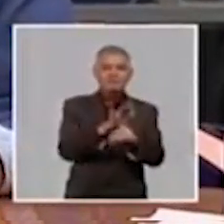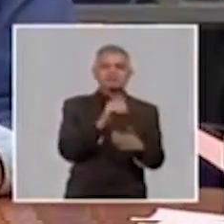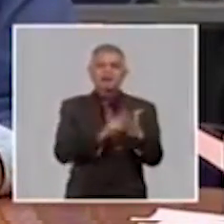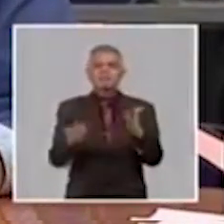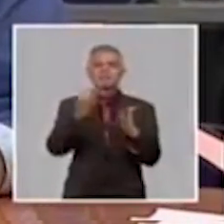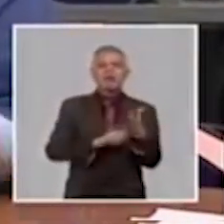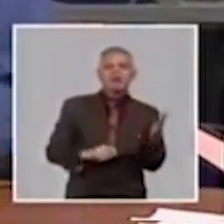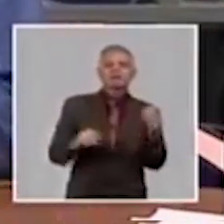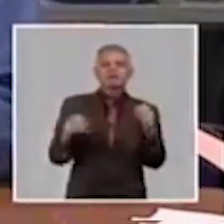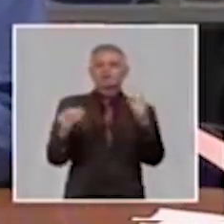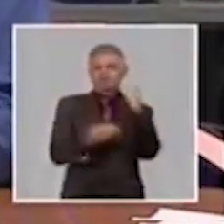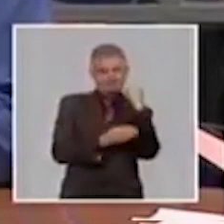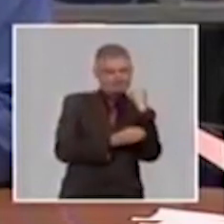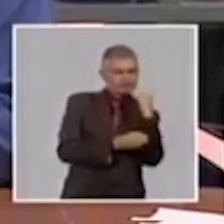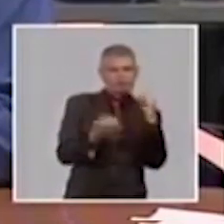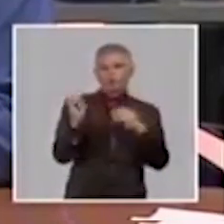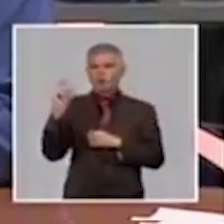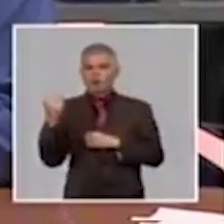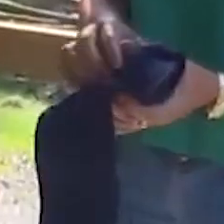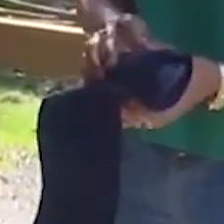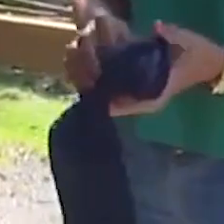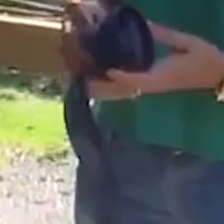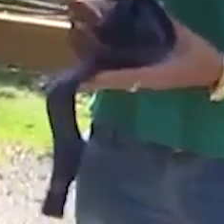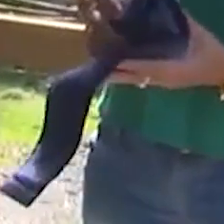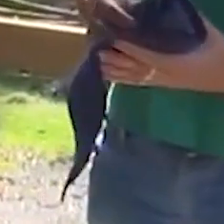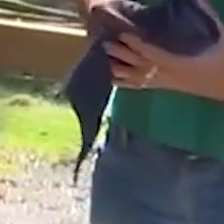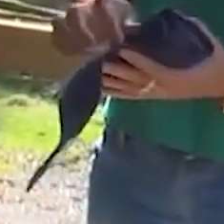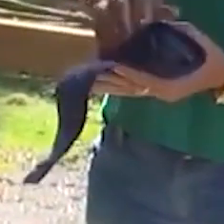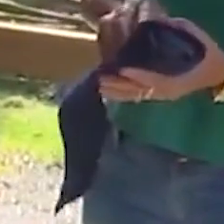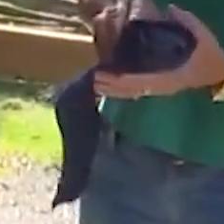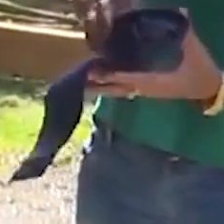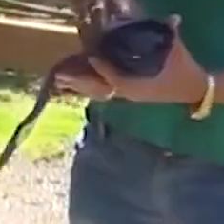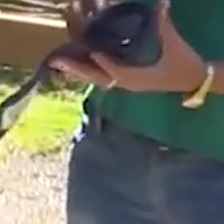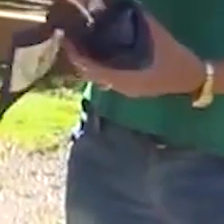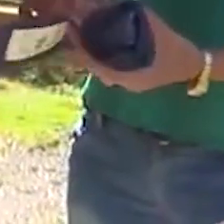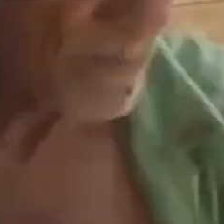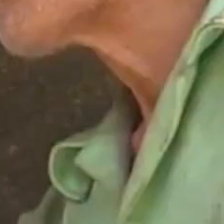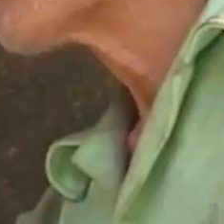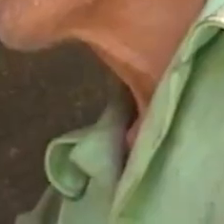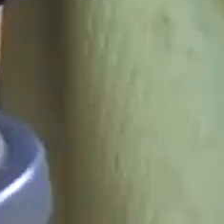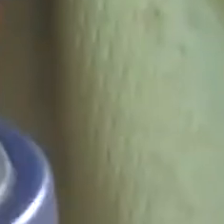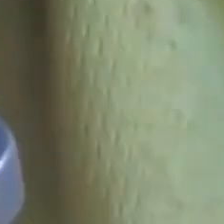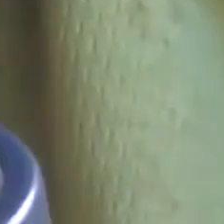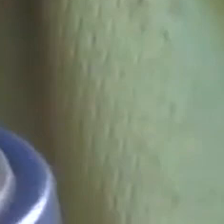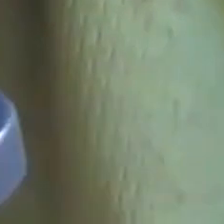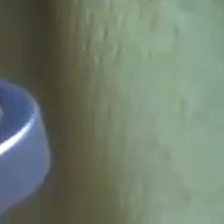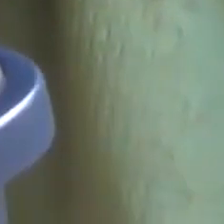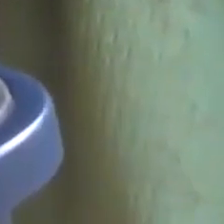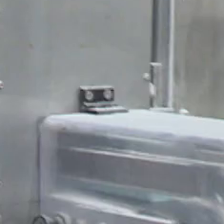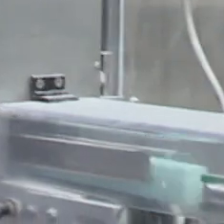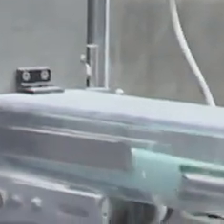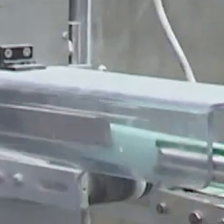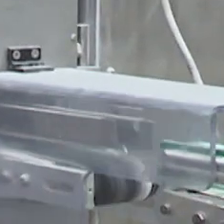del fortalecimiento económico para una condición de crisis prolongada. El plan de recuperación abarca 13 ámbitos fundamentales, entre